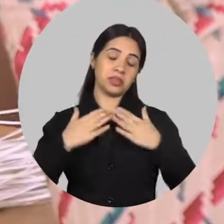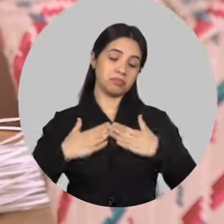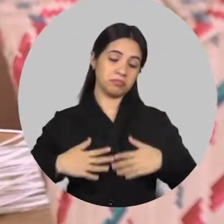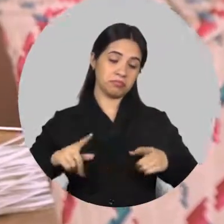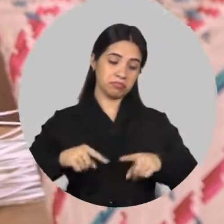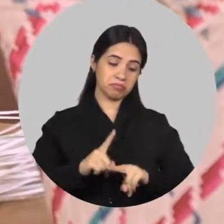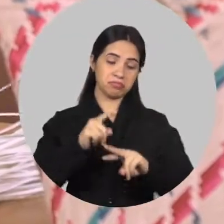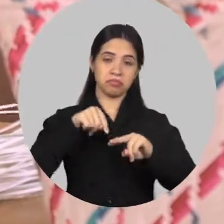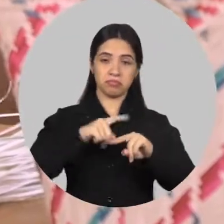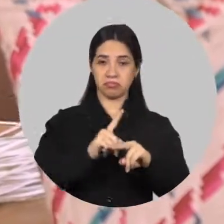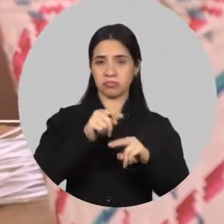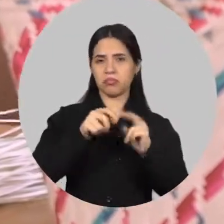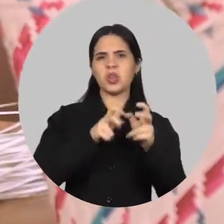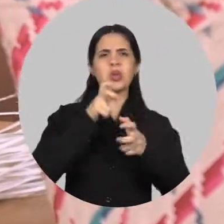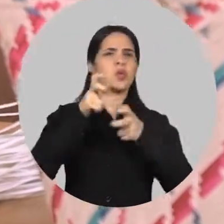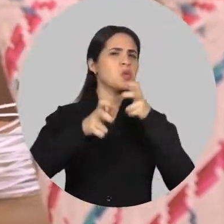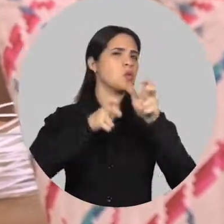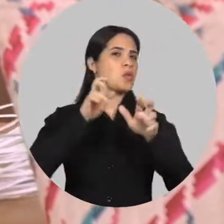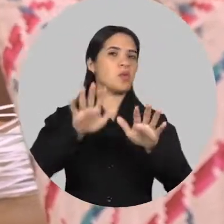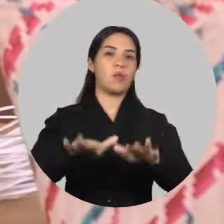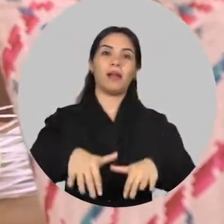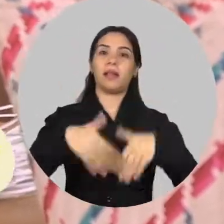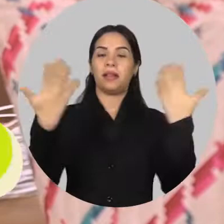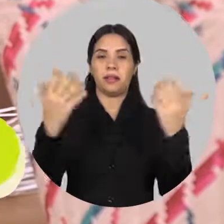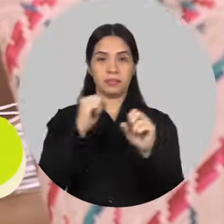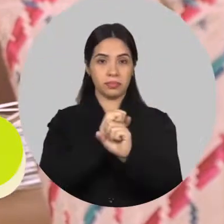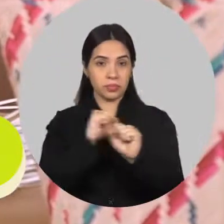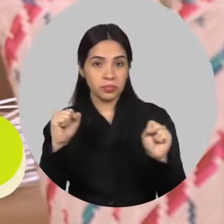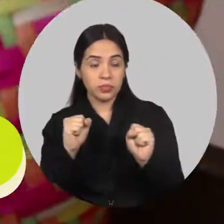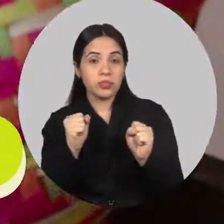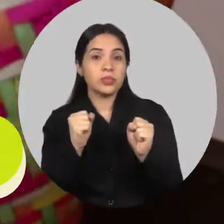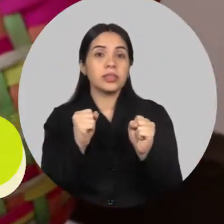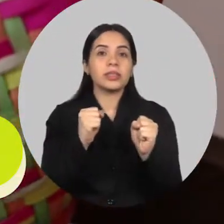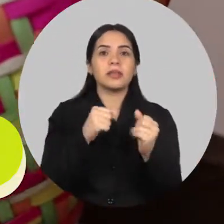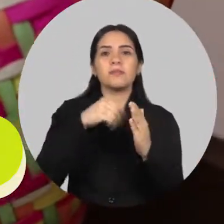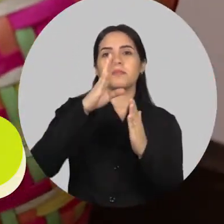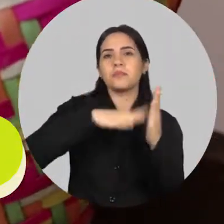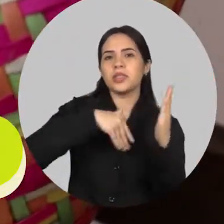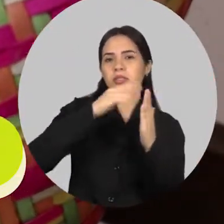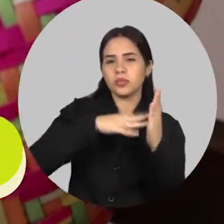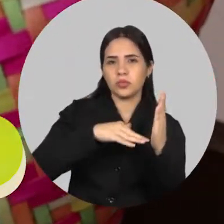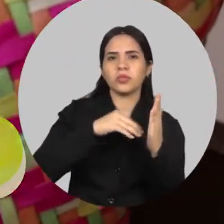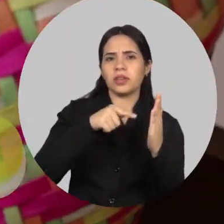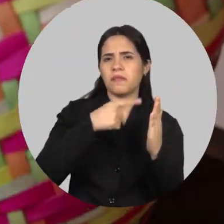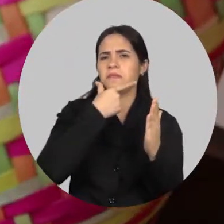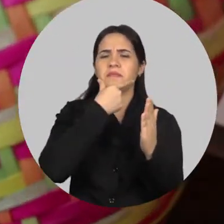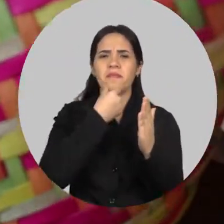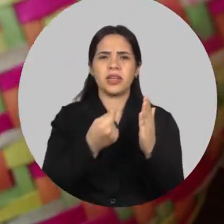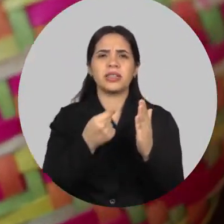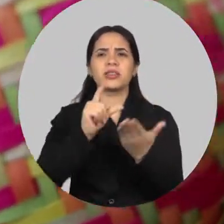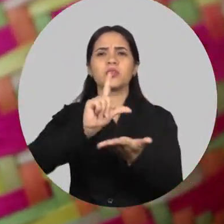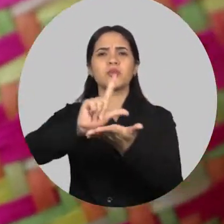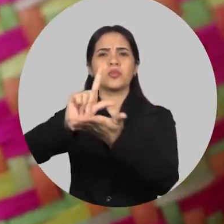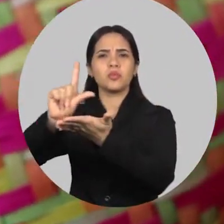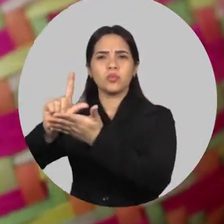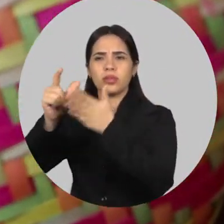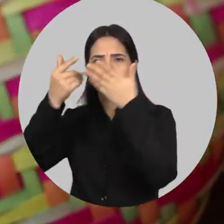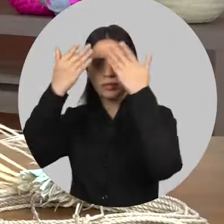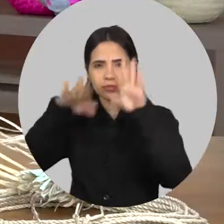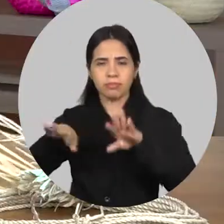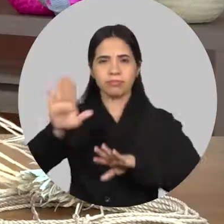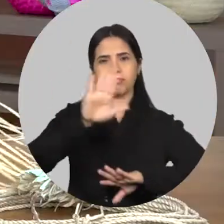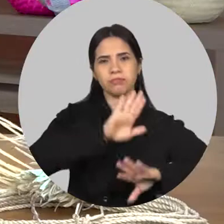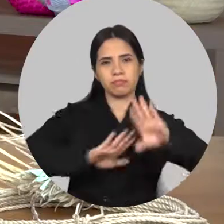También uno puede hacer diferentes tipos de colores usando tipos de pintura que se venden en locales